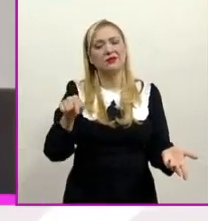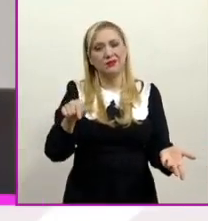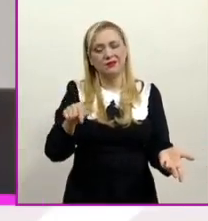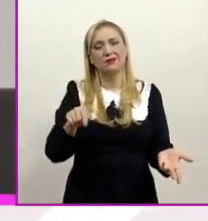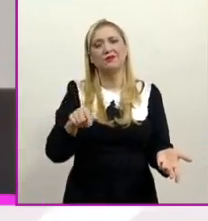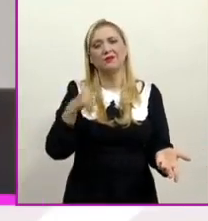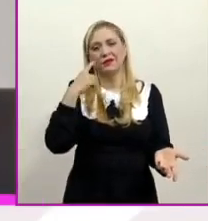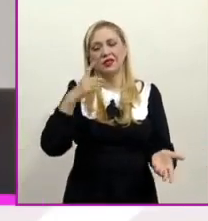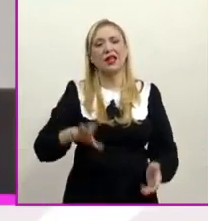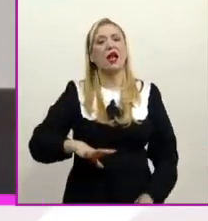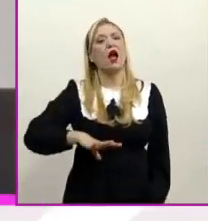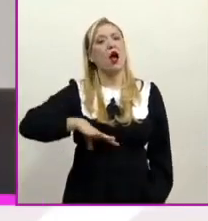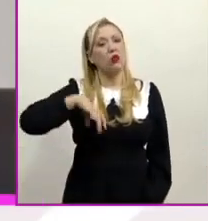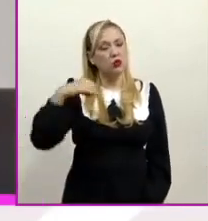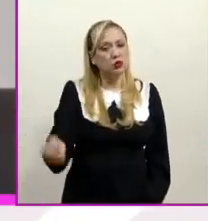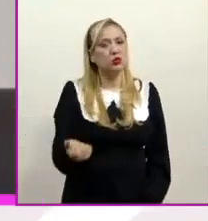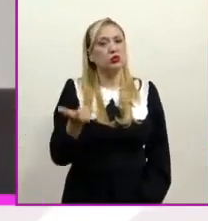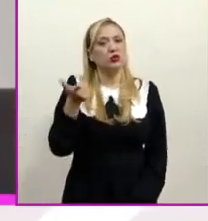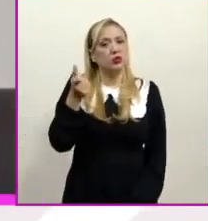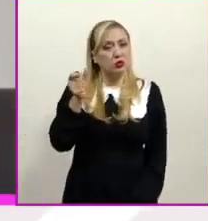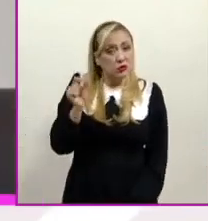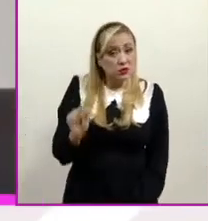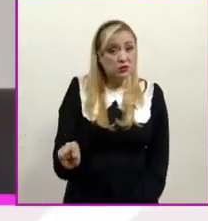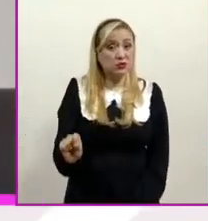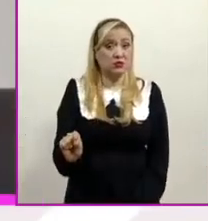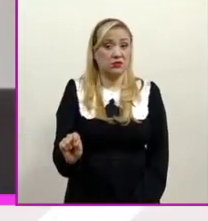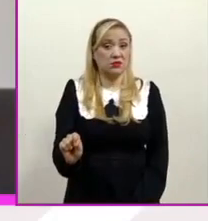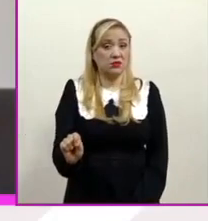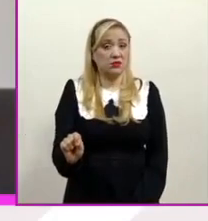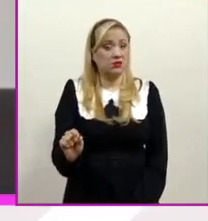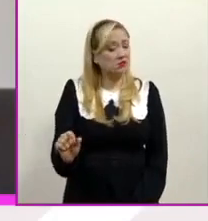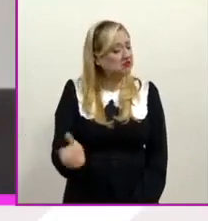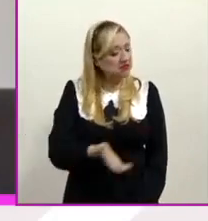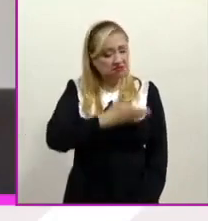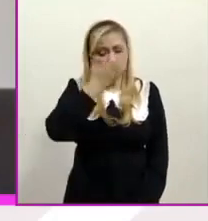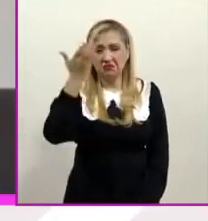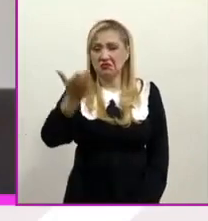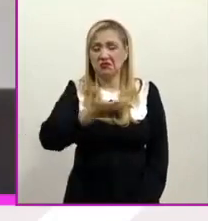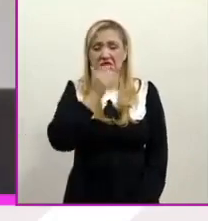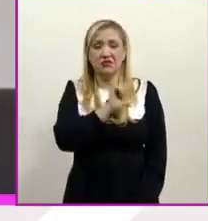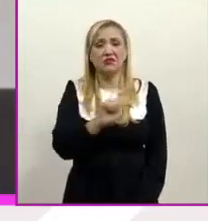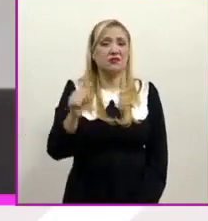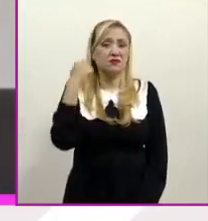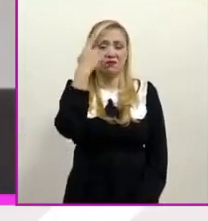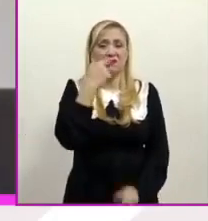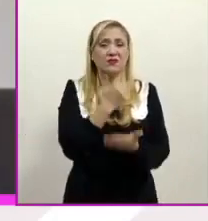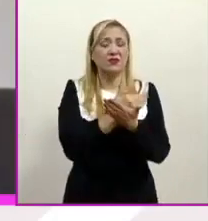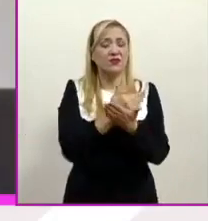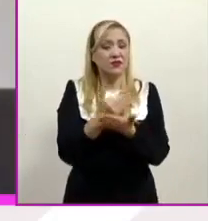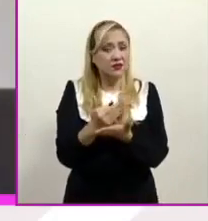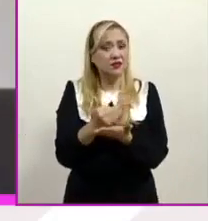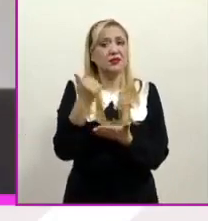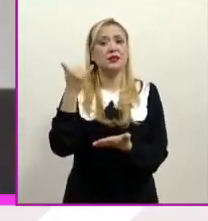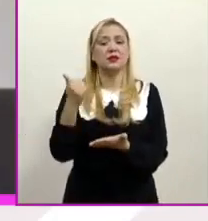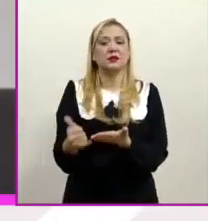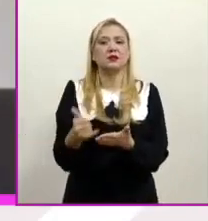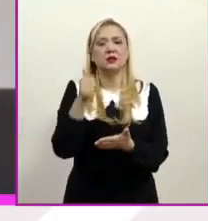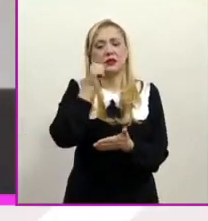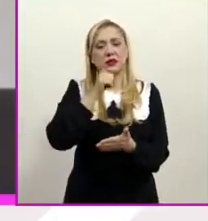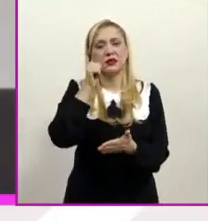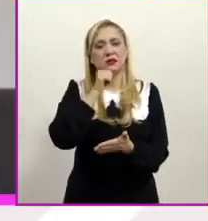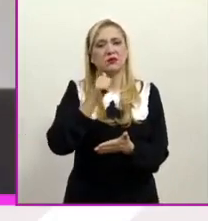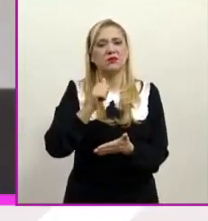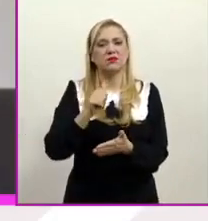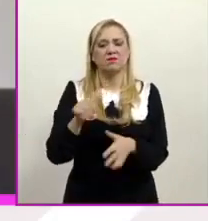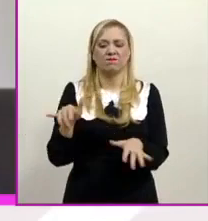Tenemos el abuso y la explotación muy arraigada, muy normalizada, y además muy menospreciada